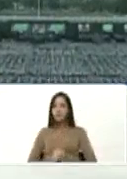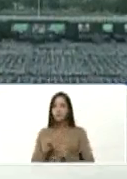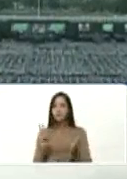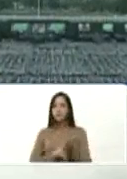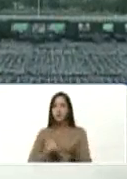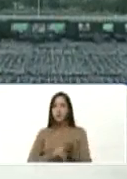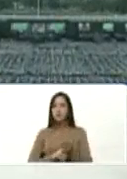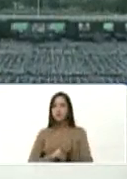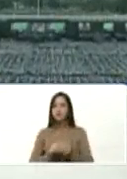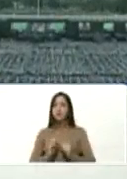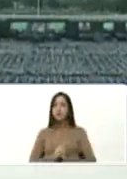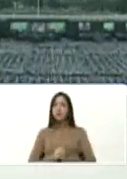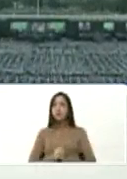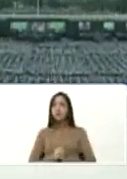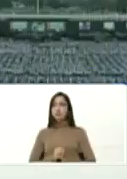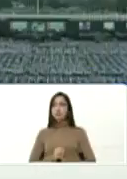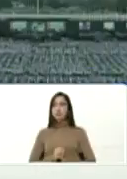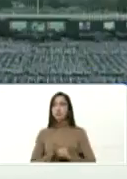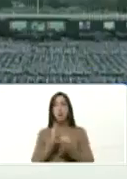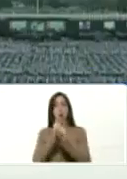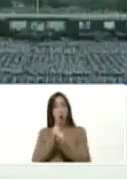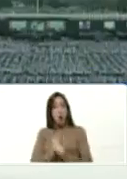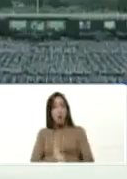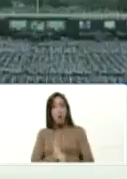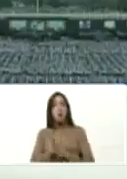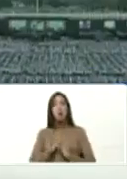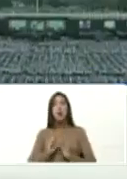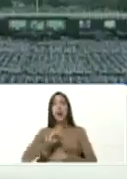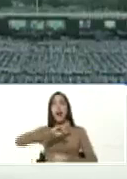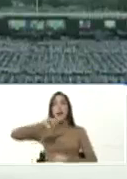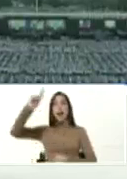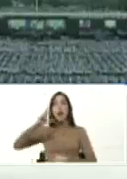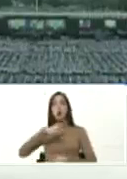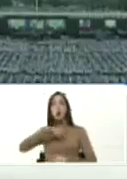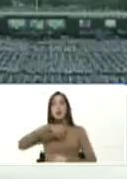verdaderamente. Me dicen que están a la espera del récord Guinness.